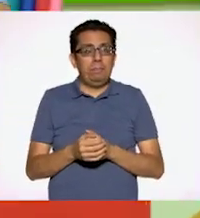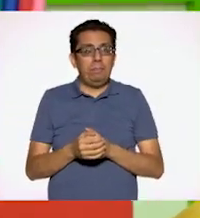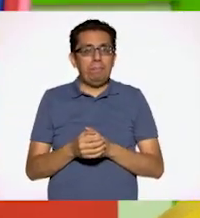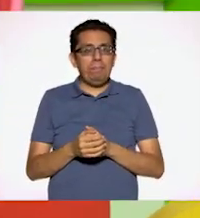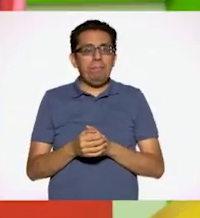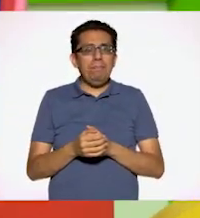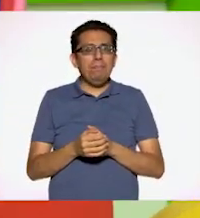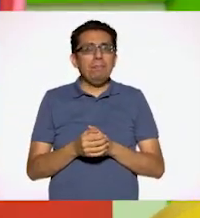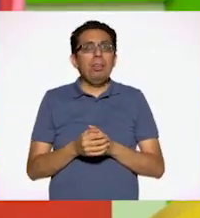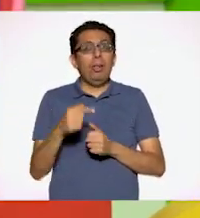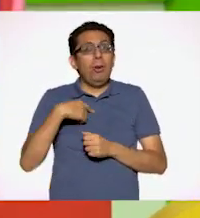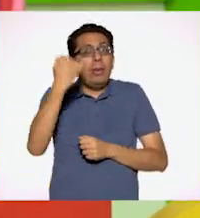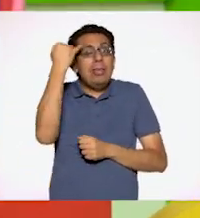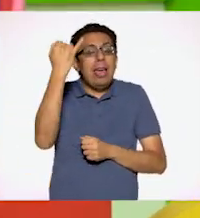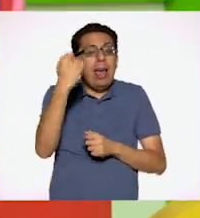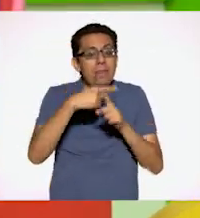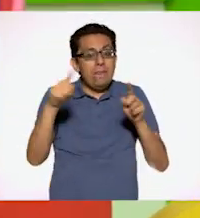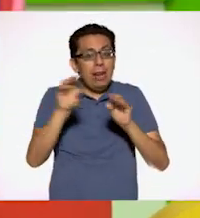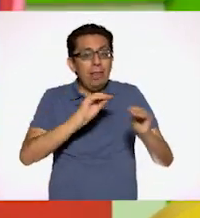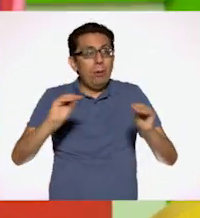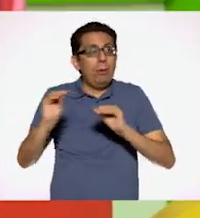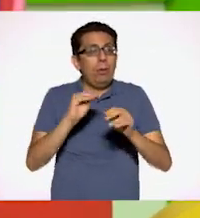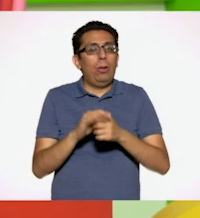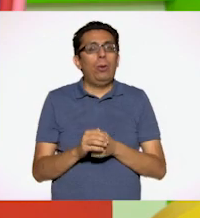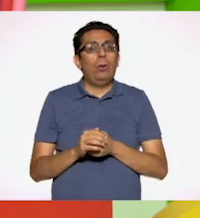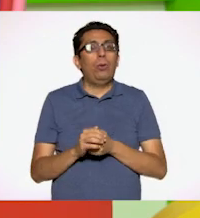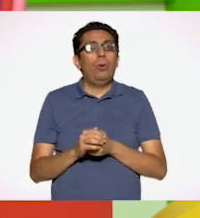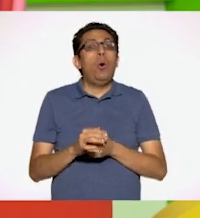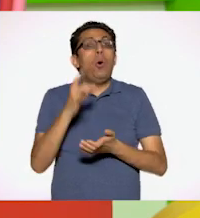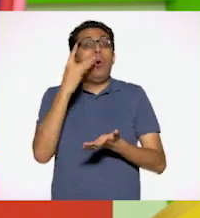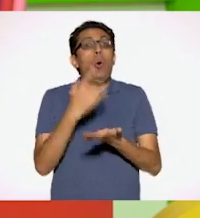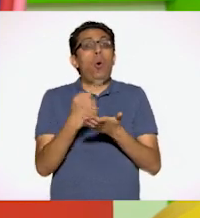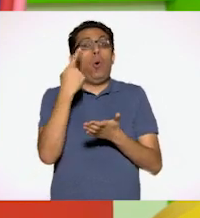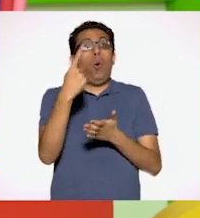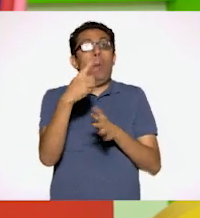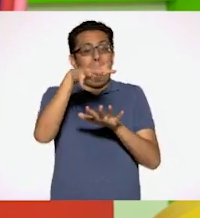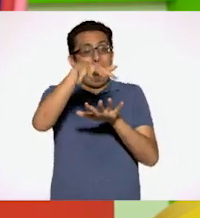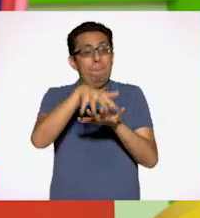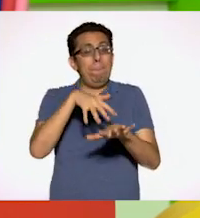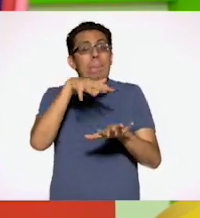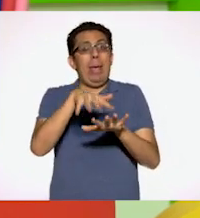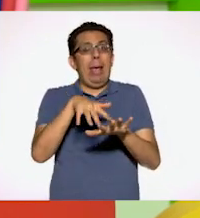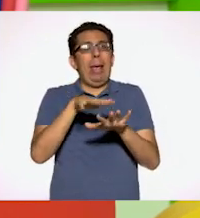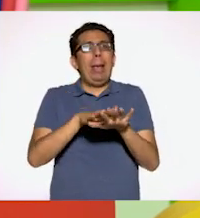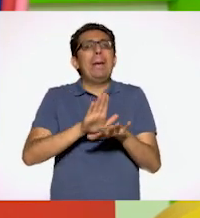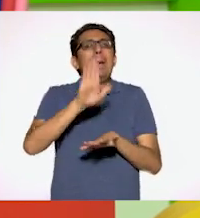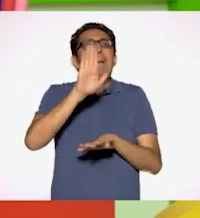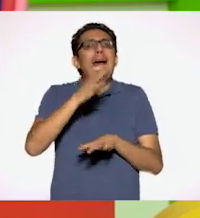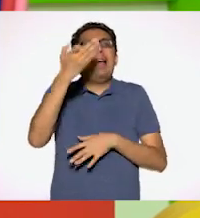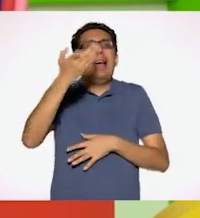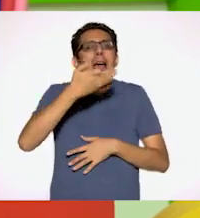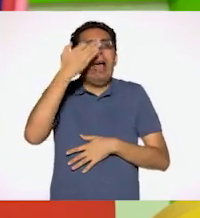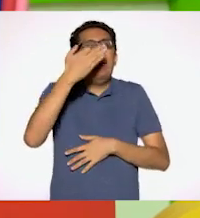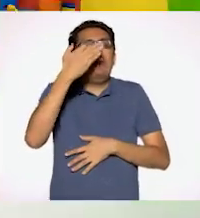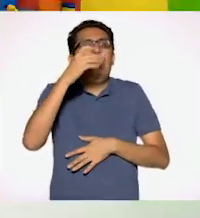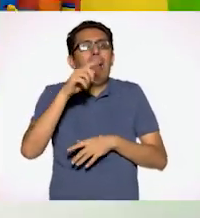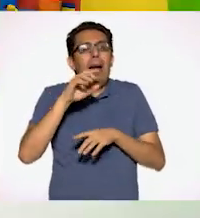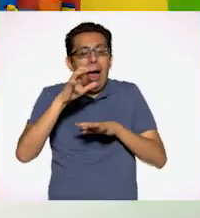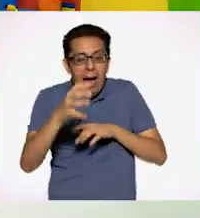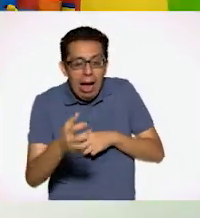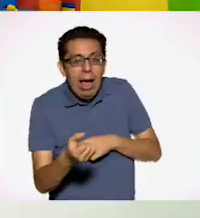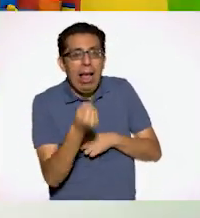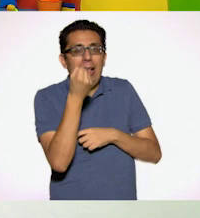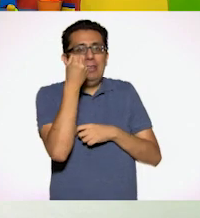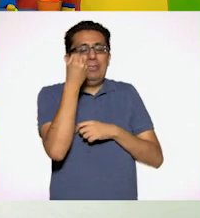Se me ocurre otro movimiento. Con un solo pie, como si estuviéramos recogiendo una flor, como una margarita. ¿Puedo